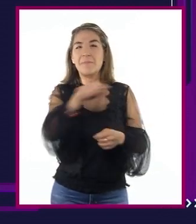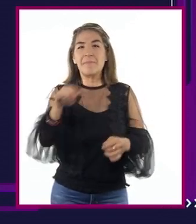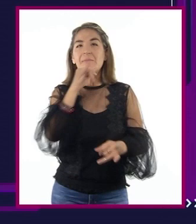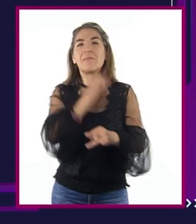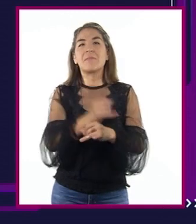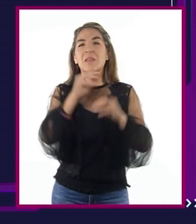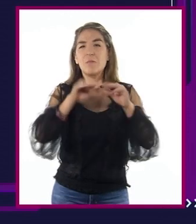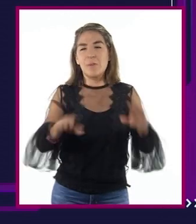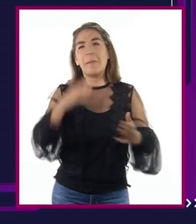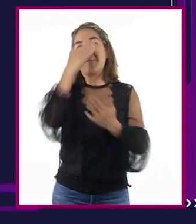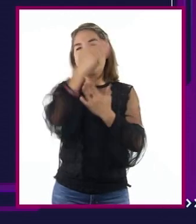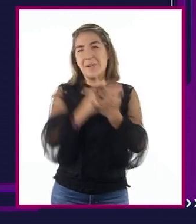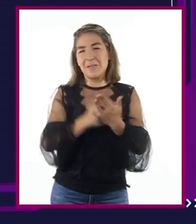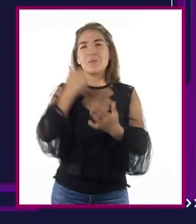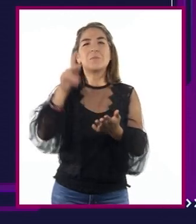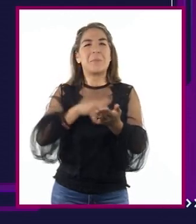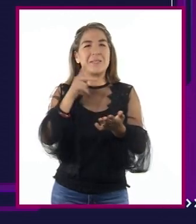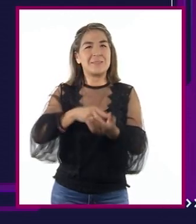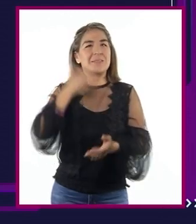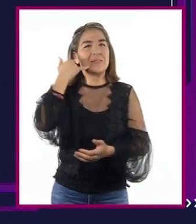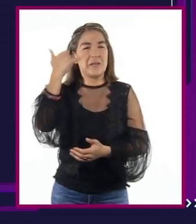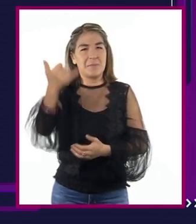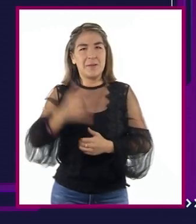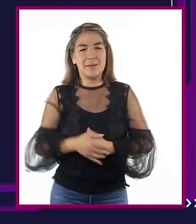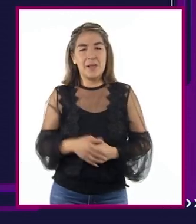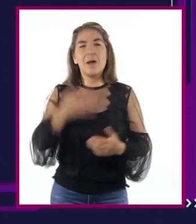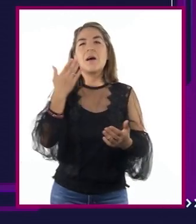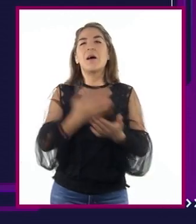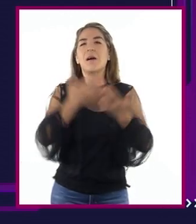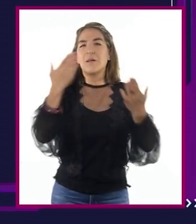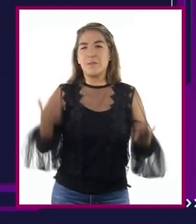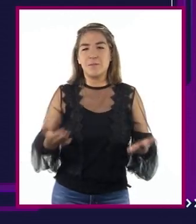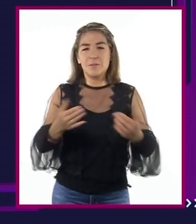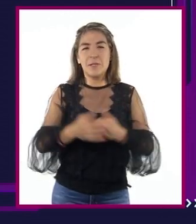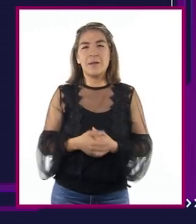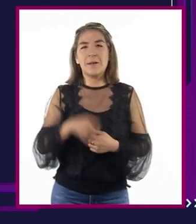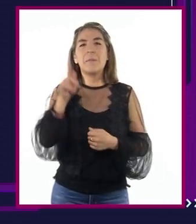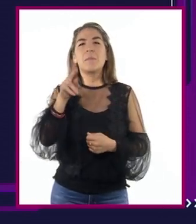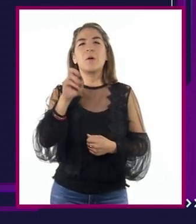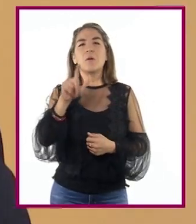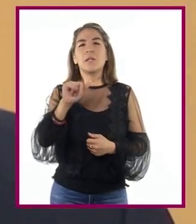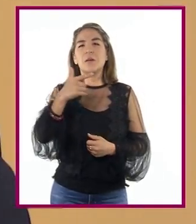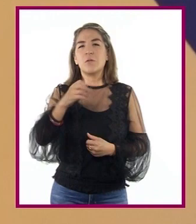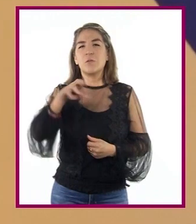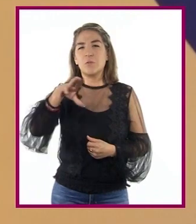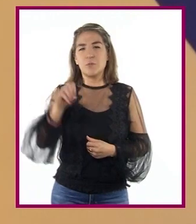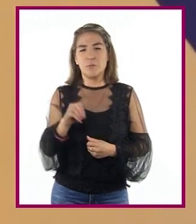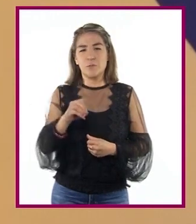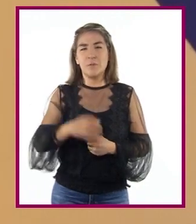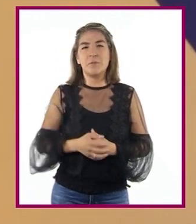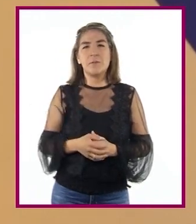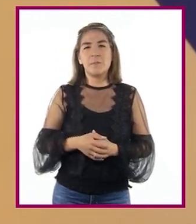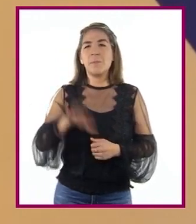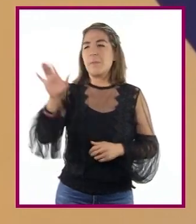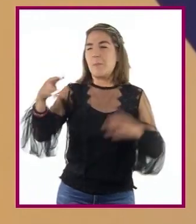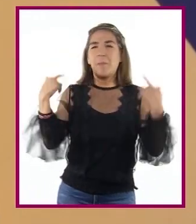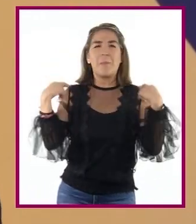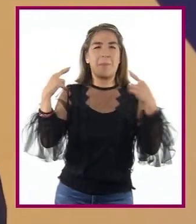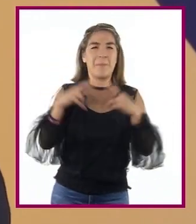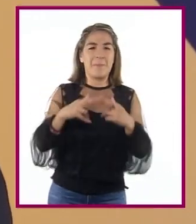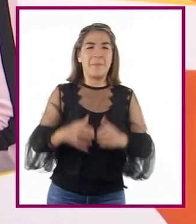la menor cantidad de llamadas. Pasemos ahora al polígono de frecuencias. Maestra